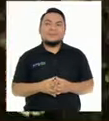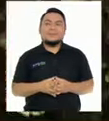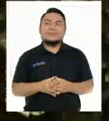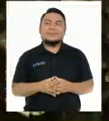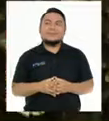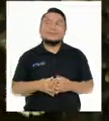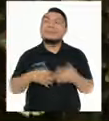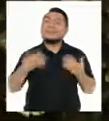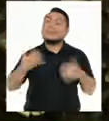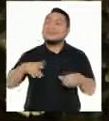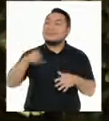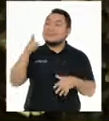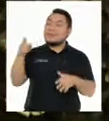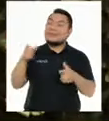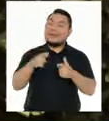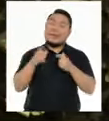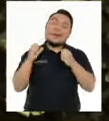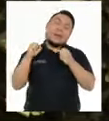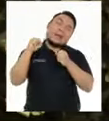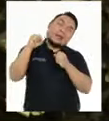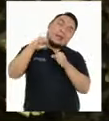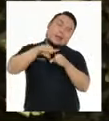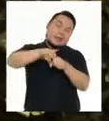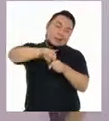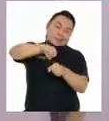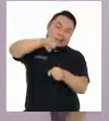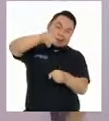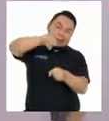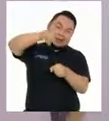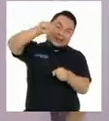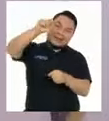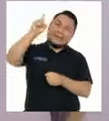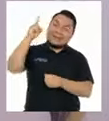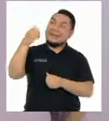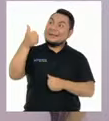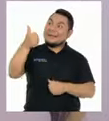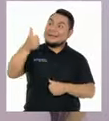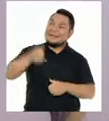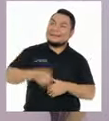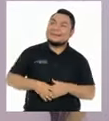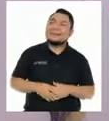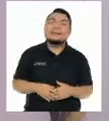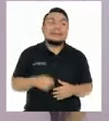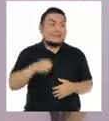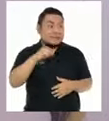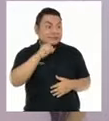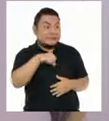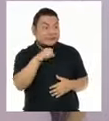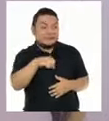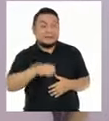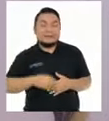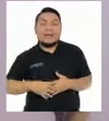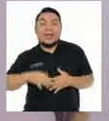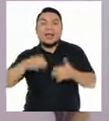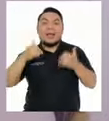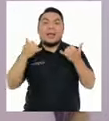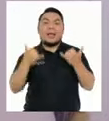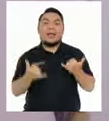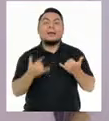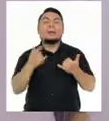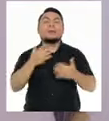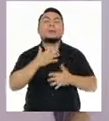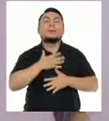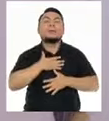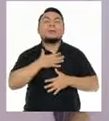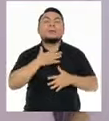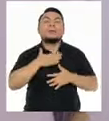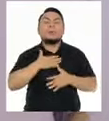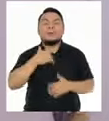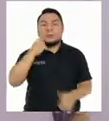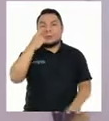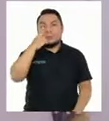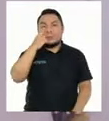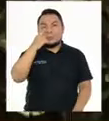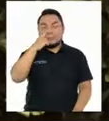¡Qué gran estiramiento, Héctor! Sí, Martina. Ahora tomamos aire por la